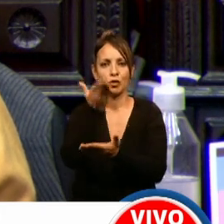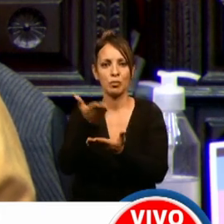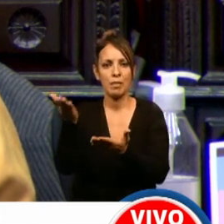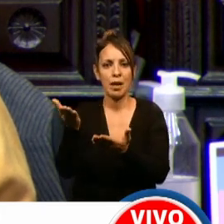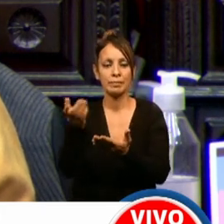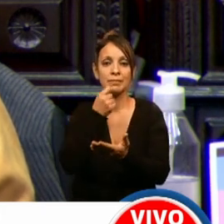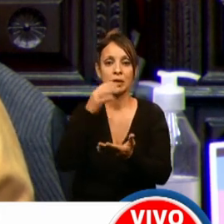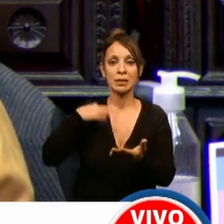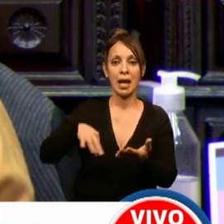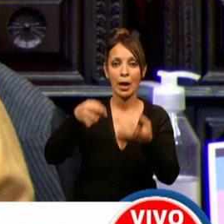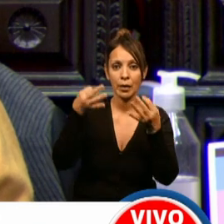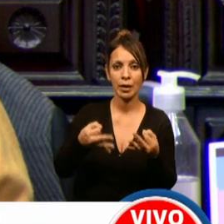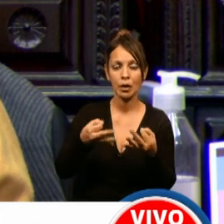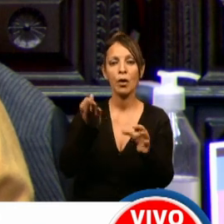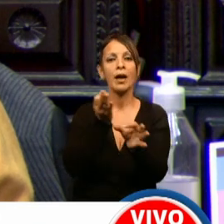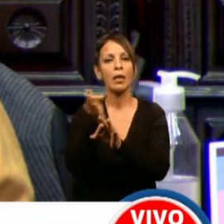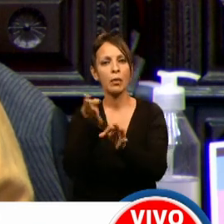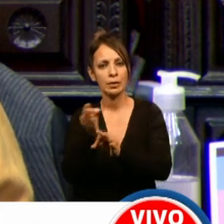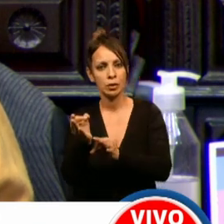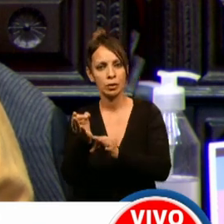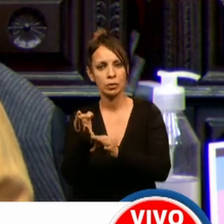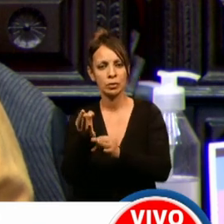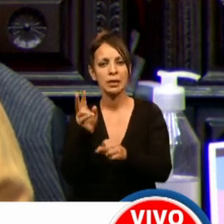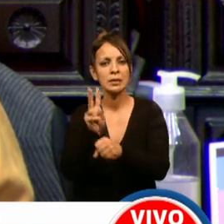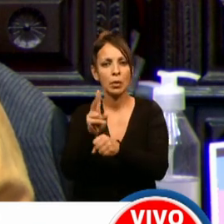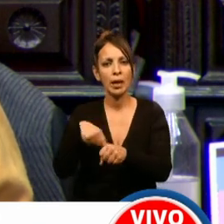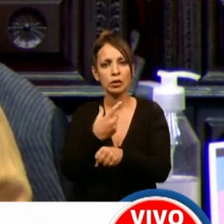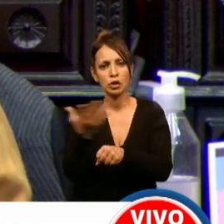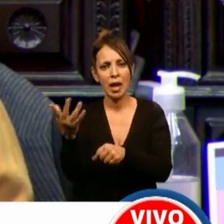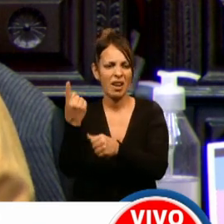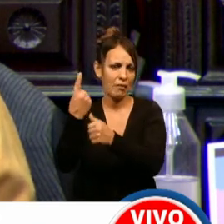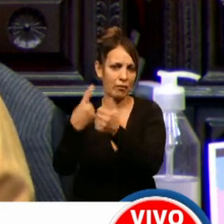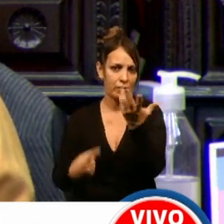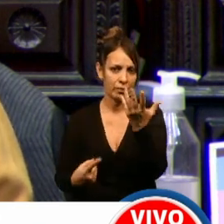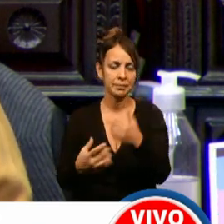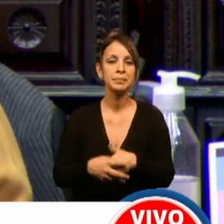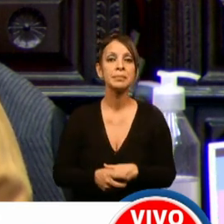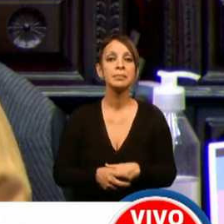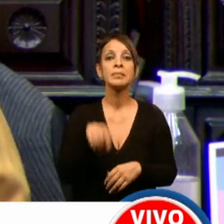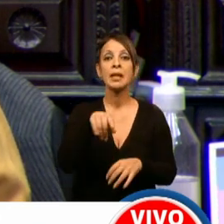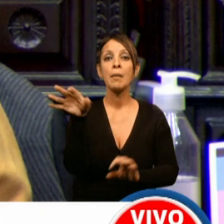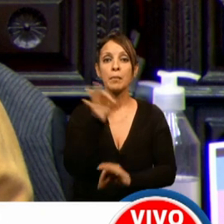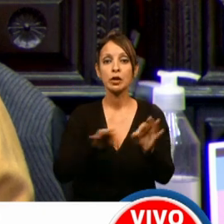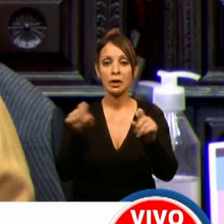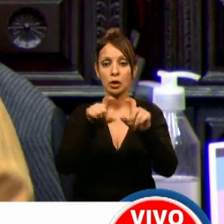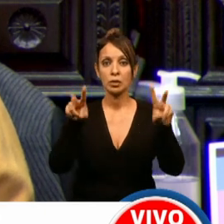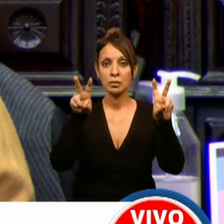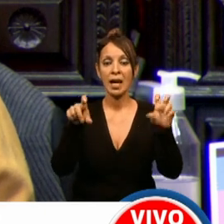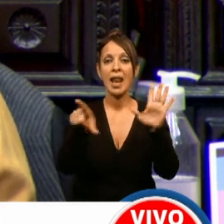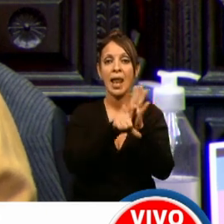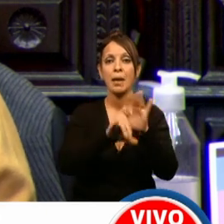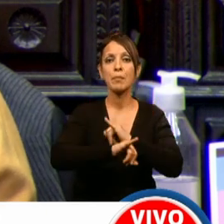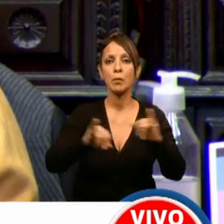son el salario digno la educación la seguridad social entre otros este proyecto denominado ley de promoción